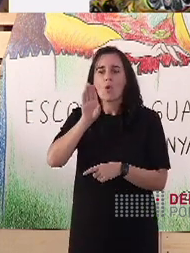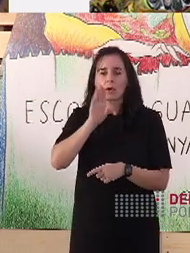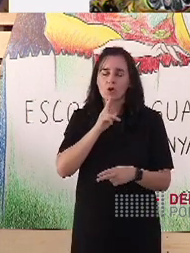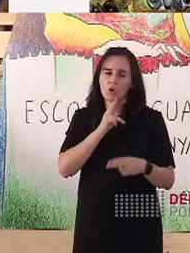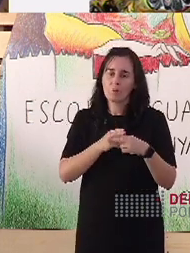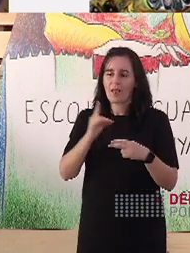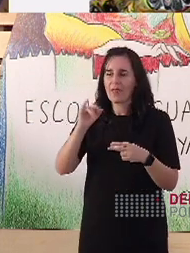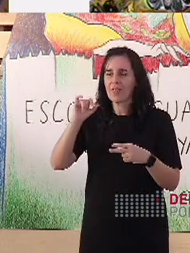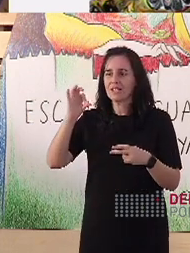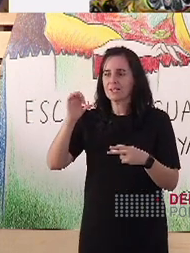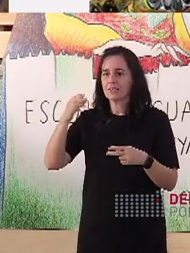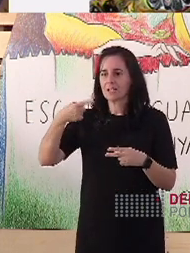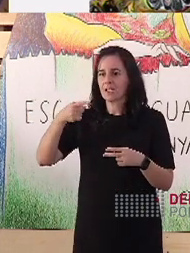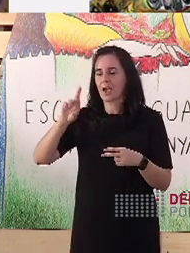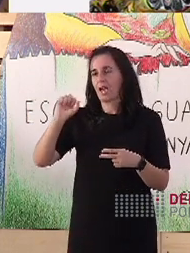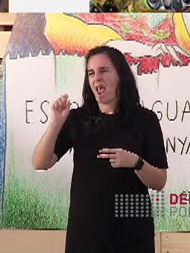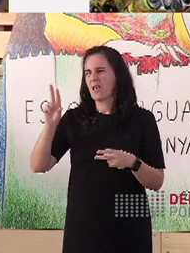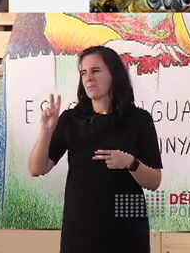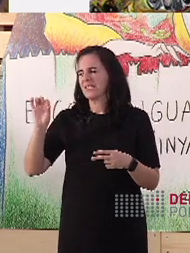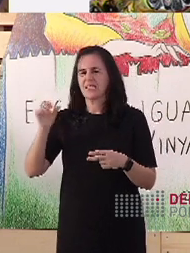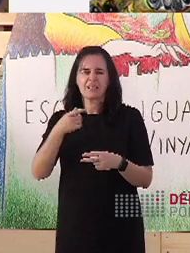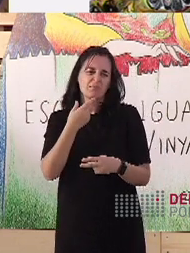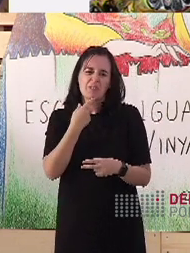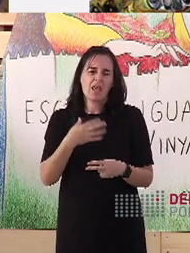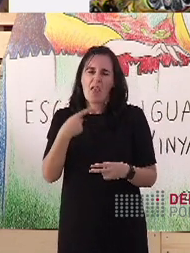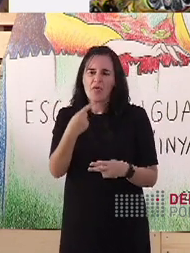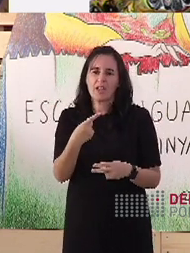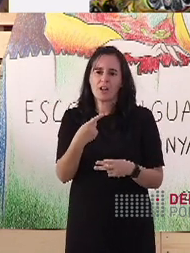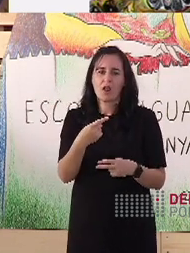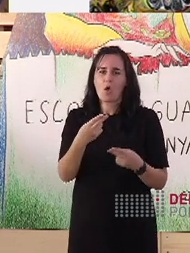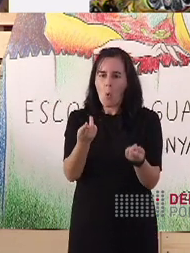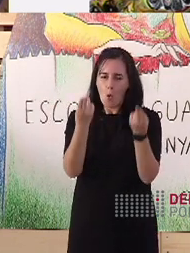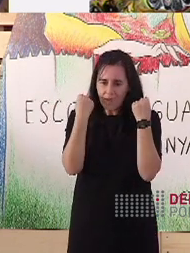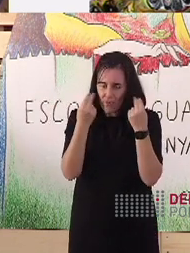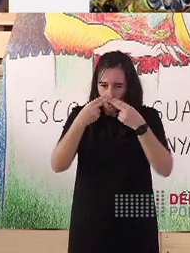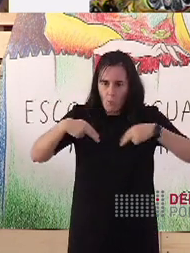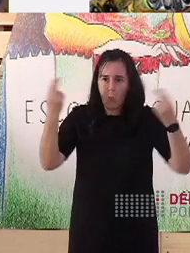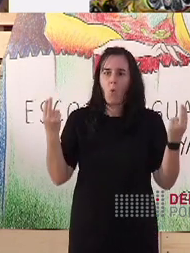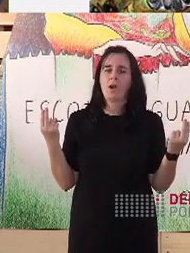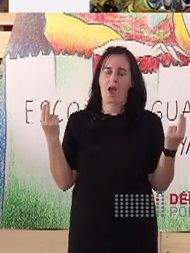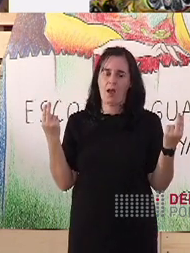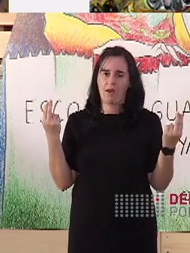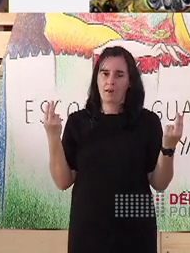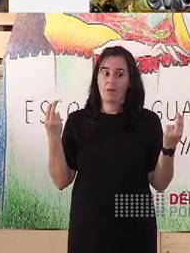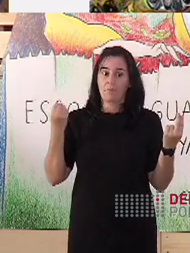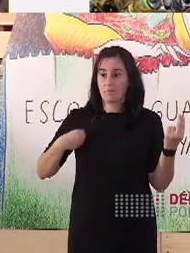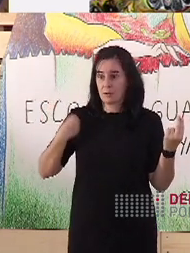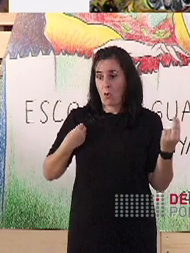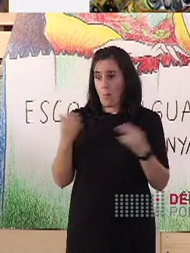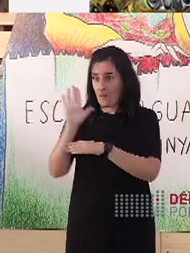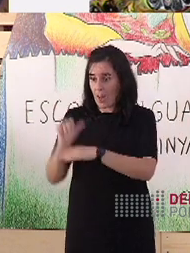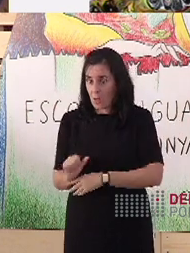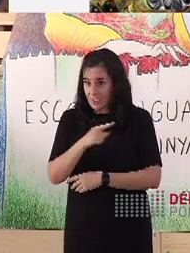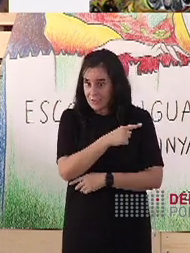Disgrace, traducido sería humillación pública. La base de estas películas es